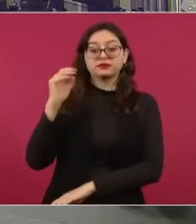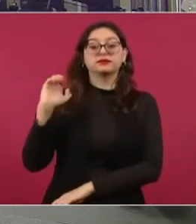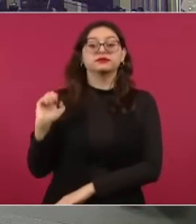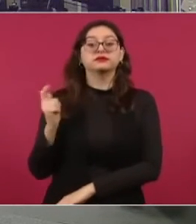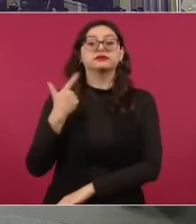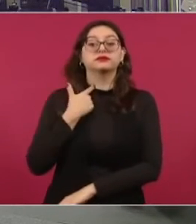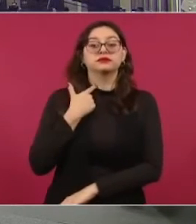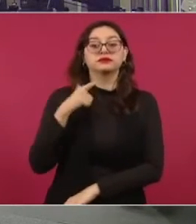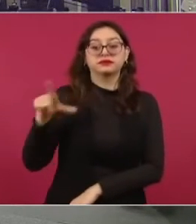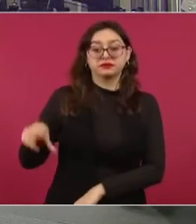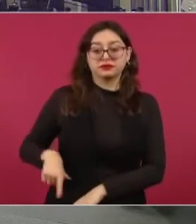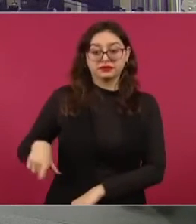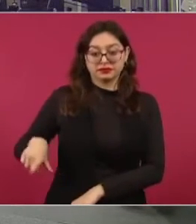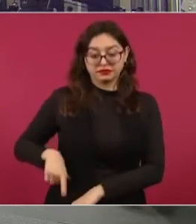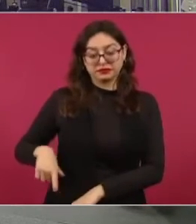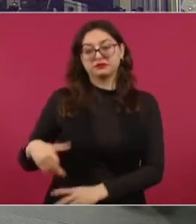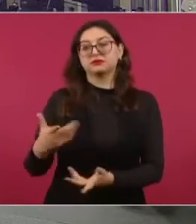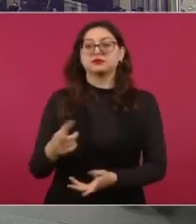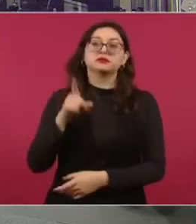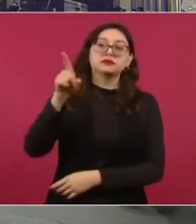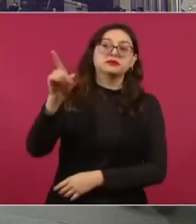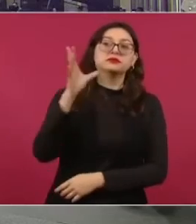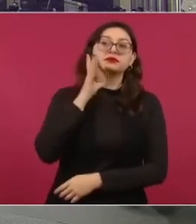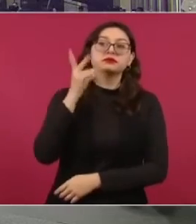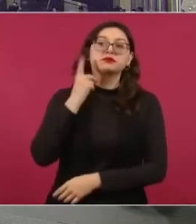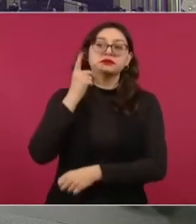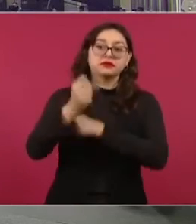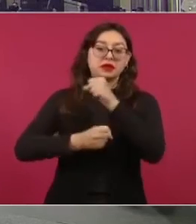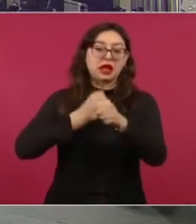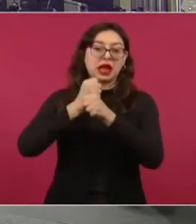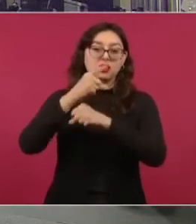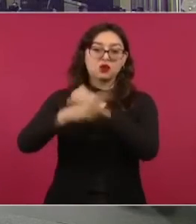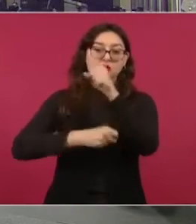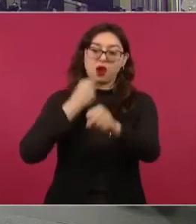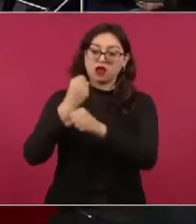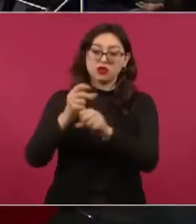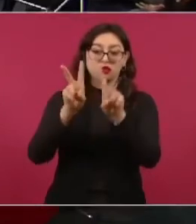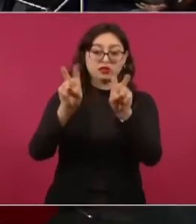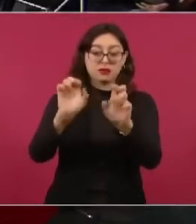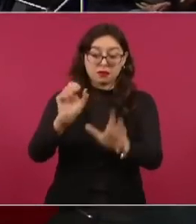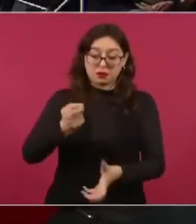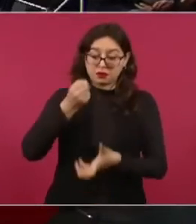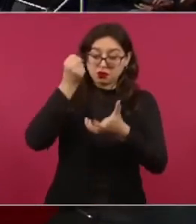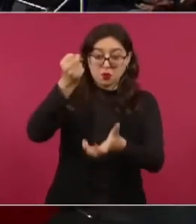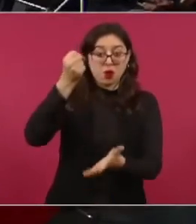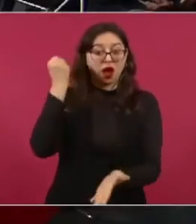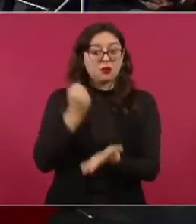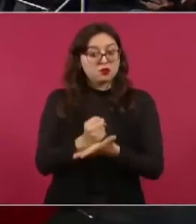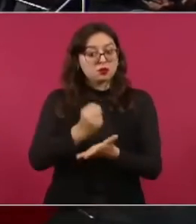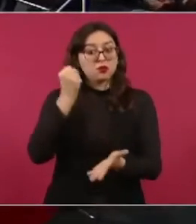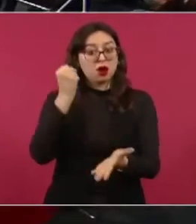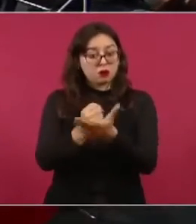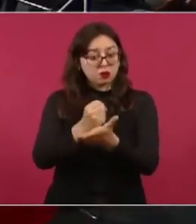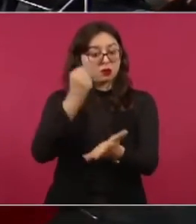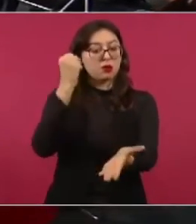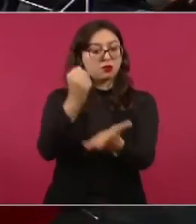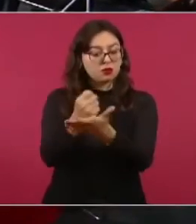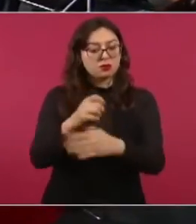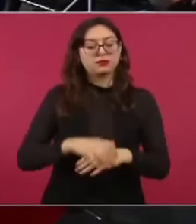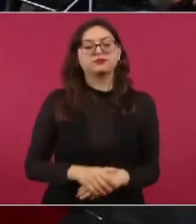cada año la Cámara de Diputados. Esto a partir de un cambio que hizo Vicente